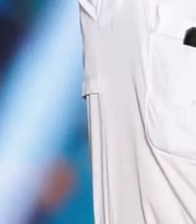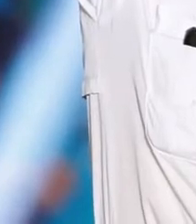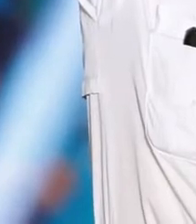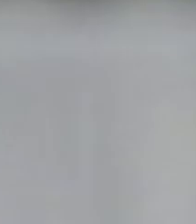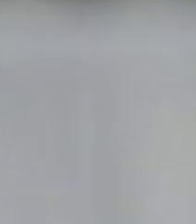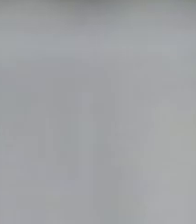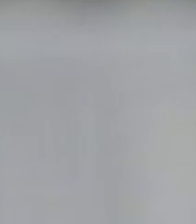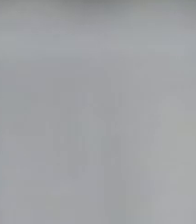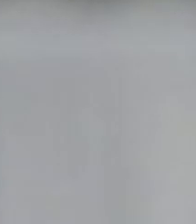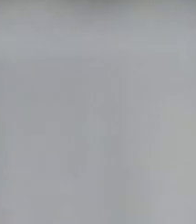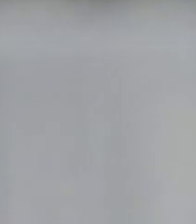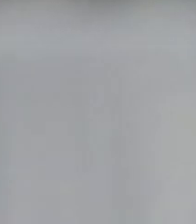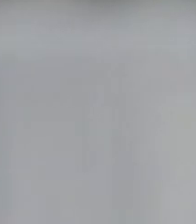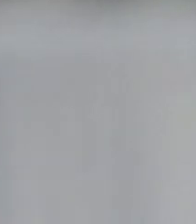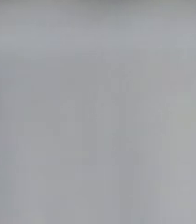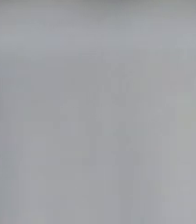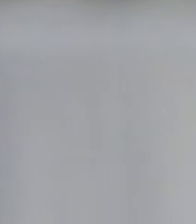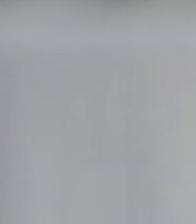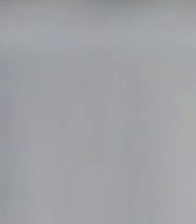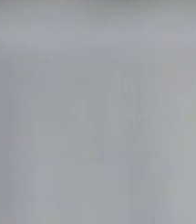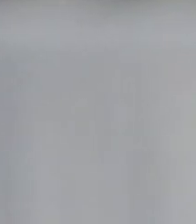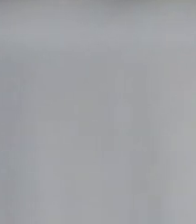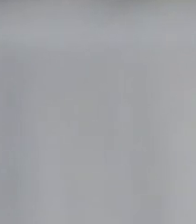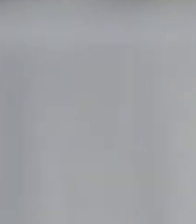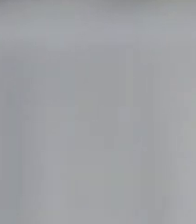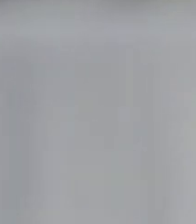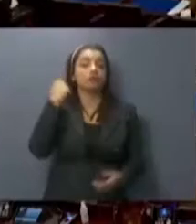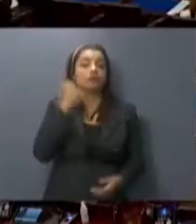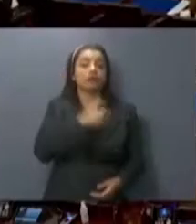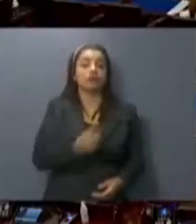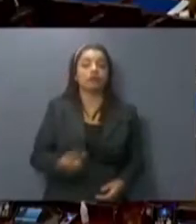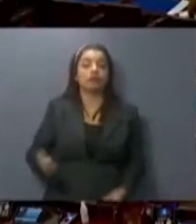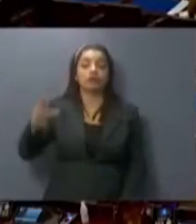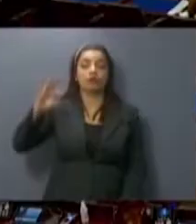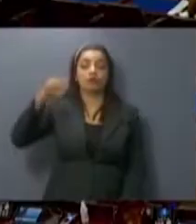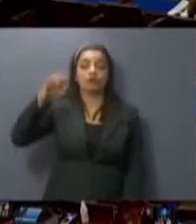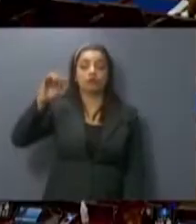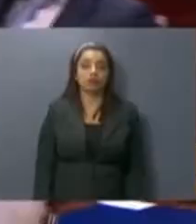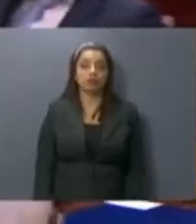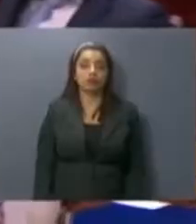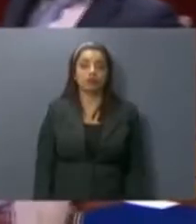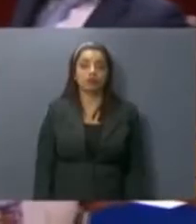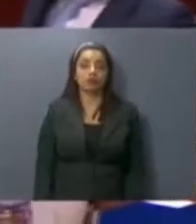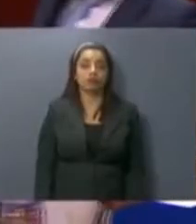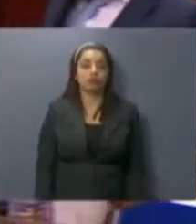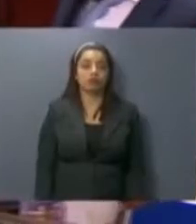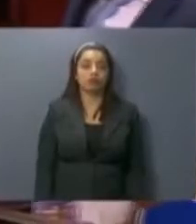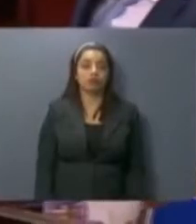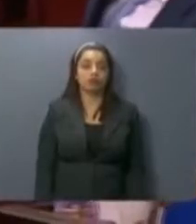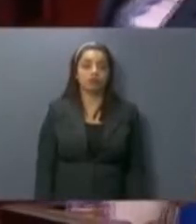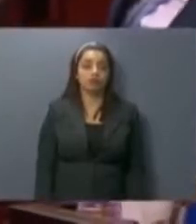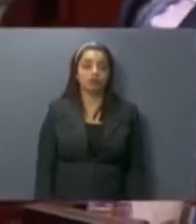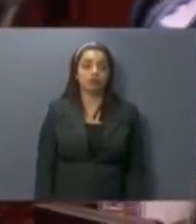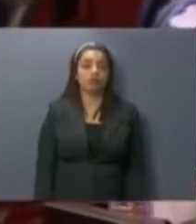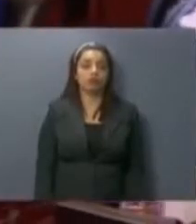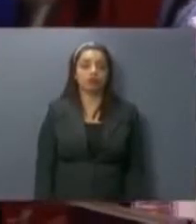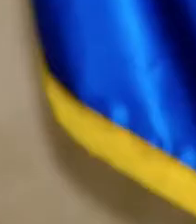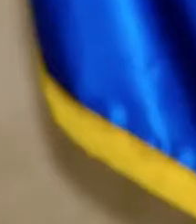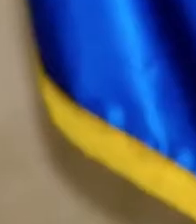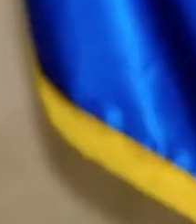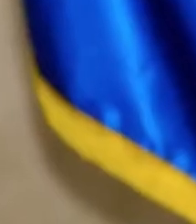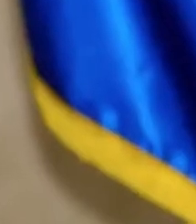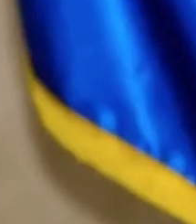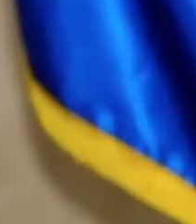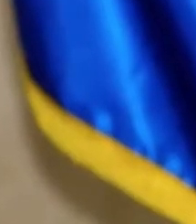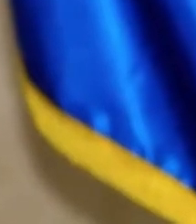esta revisión, pero al cierre de esta nota no se obtuvo respuesta. Tras los más recientes hechos en el país, uno de los miembros de la comisión, el abogado